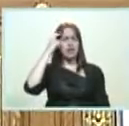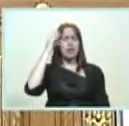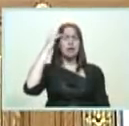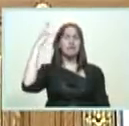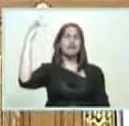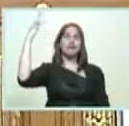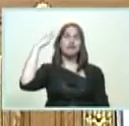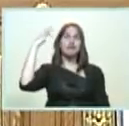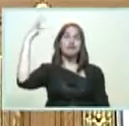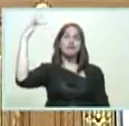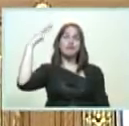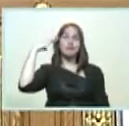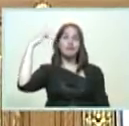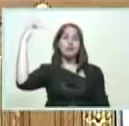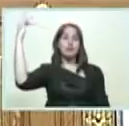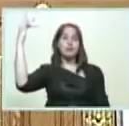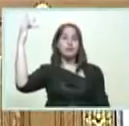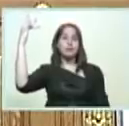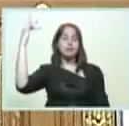con